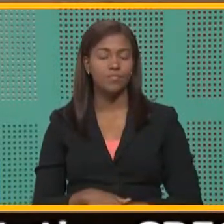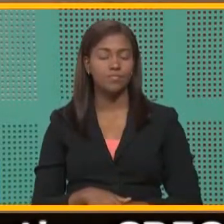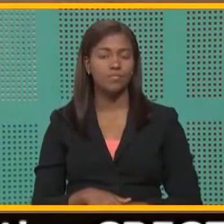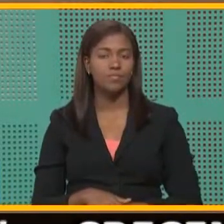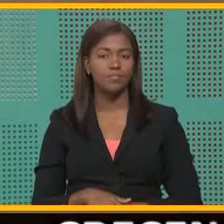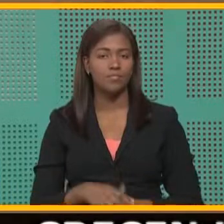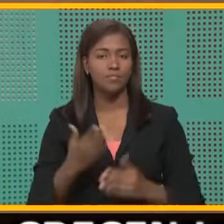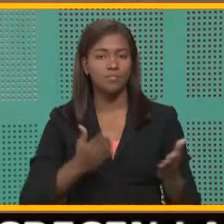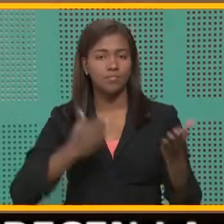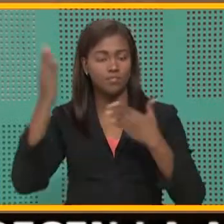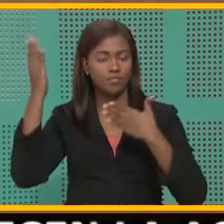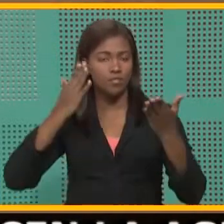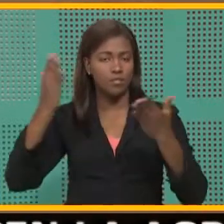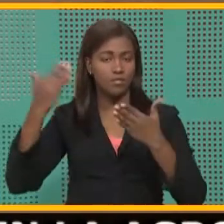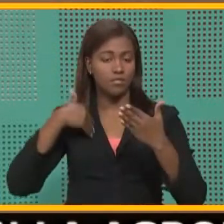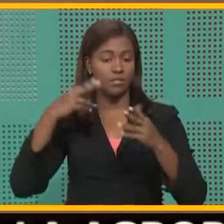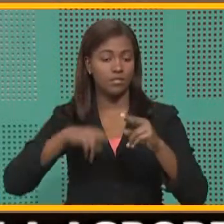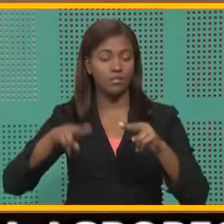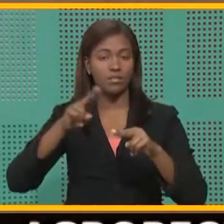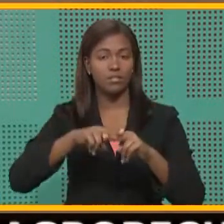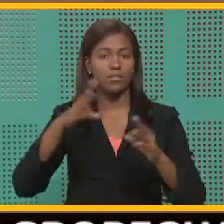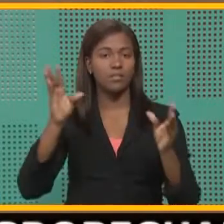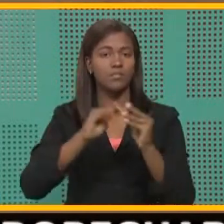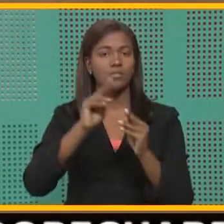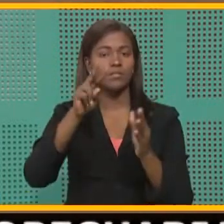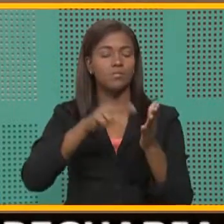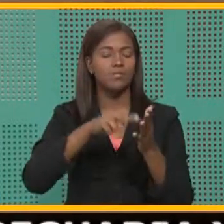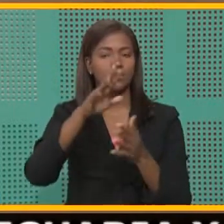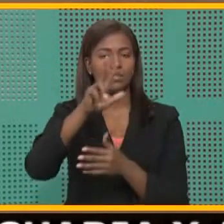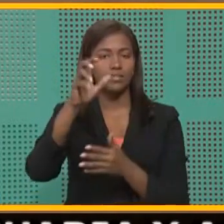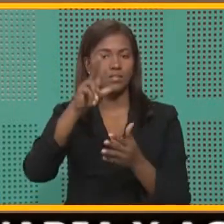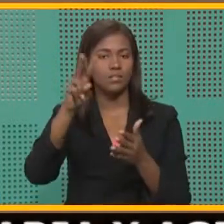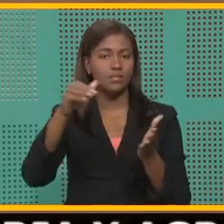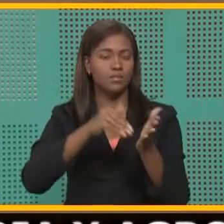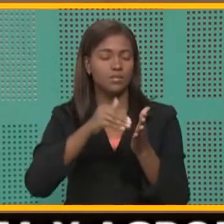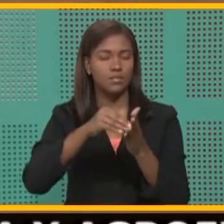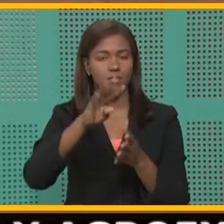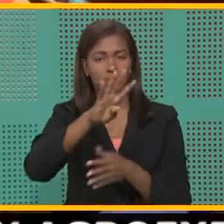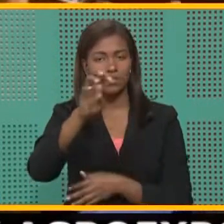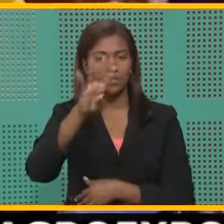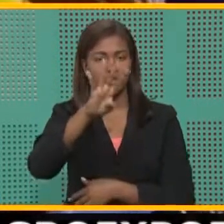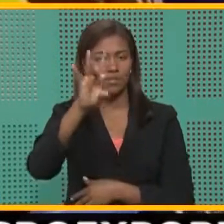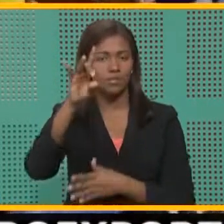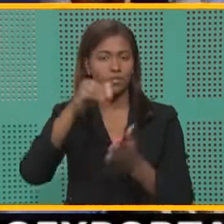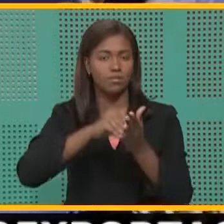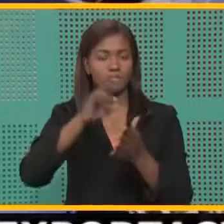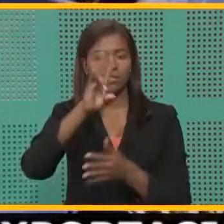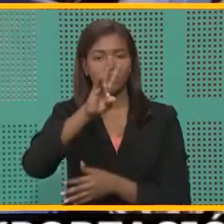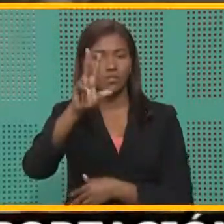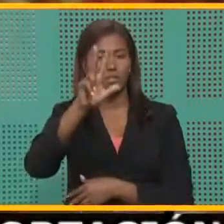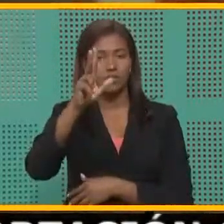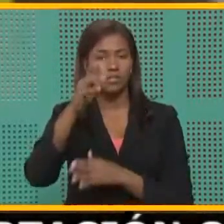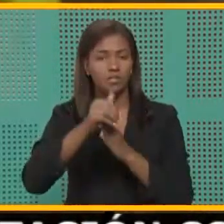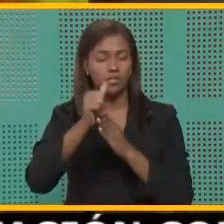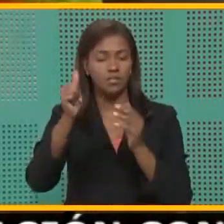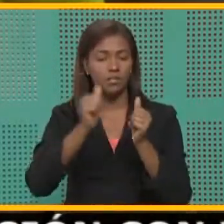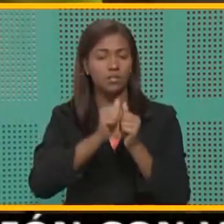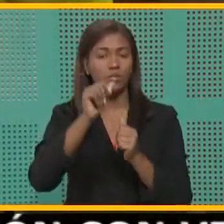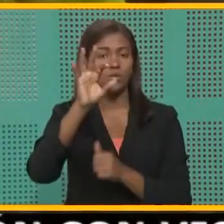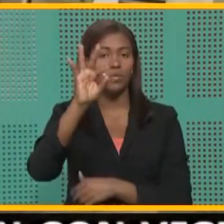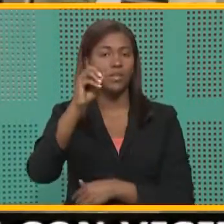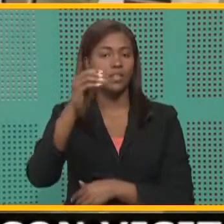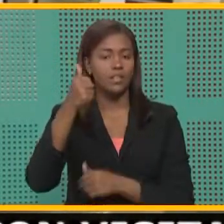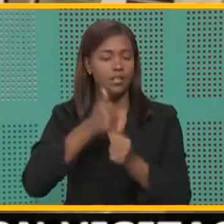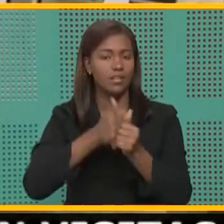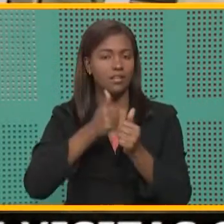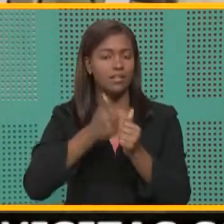Las exportaciones agropecuarias ascendieron a 2.322 millones, 448.703 dólares con 90 centavos de